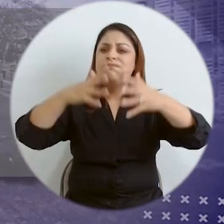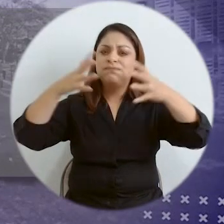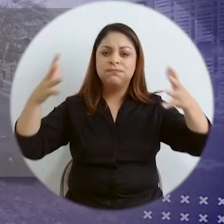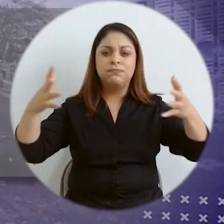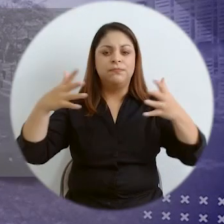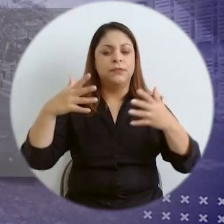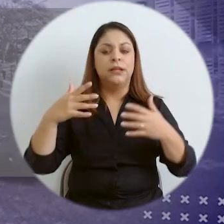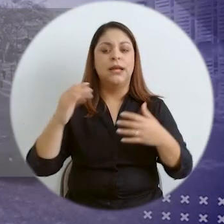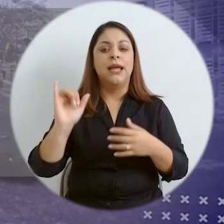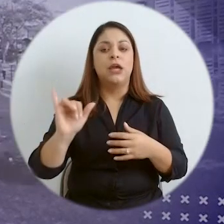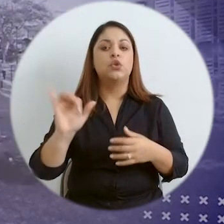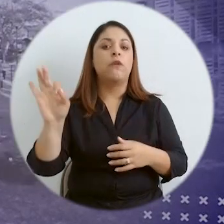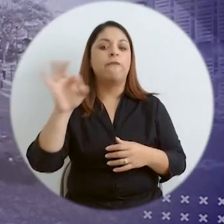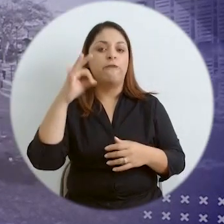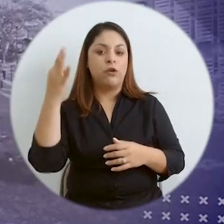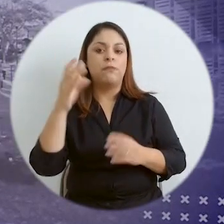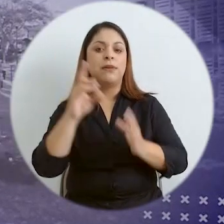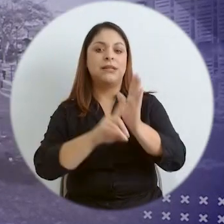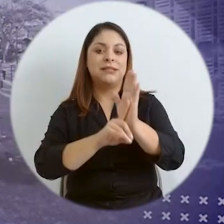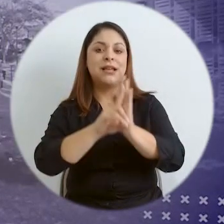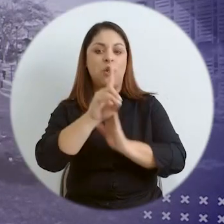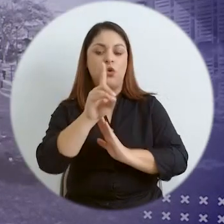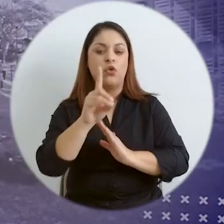desarrollo que obedecen intereses que no